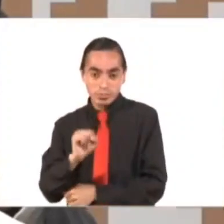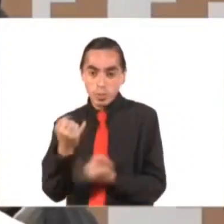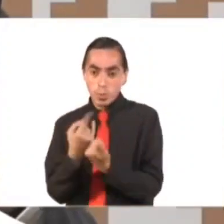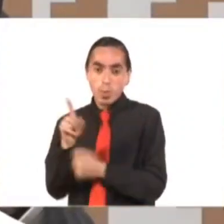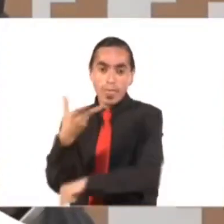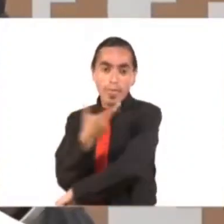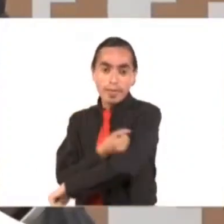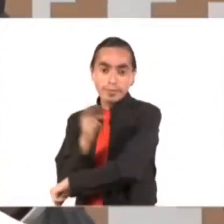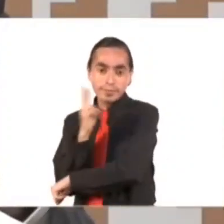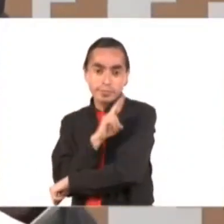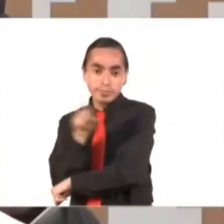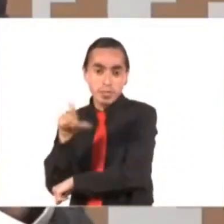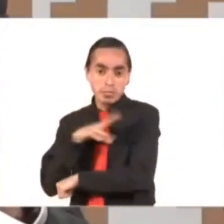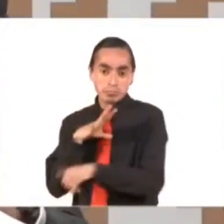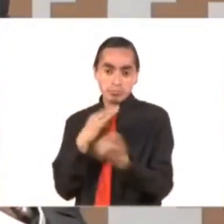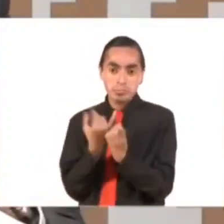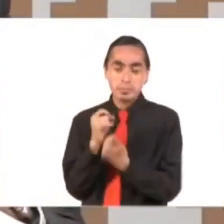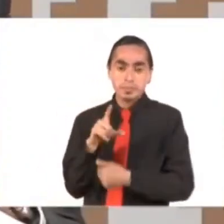la vacuna